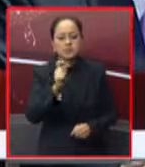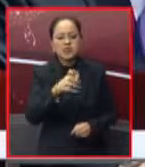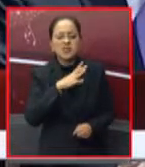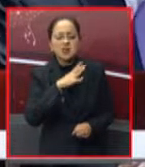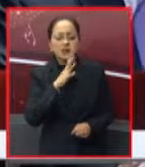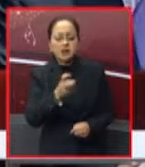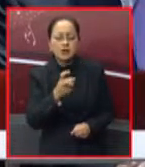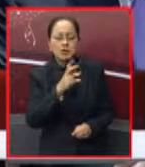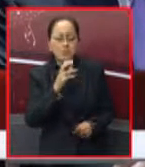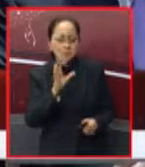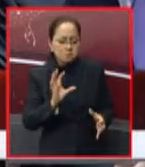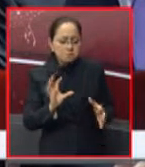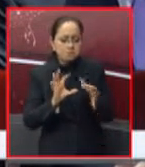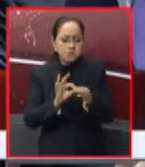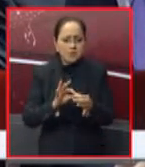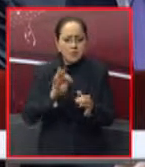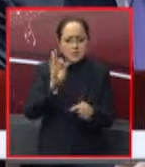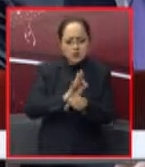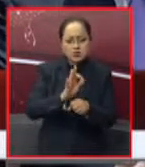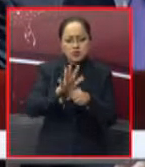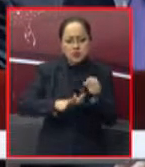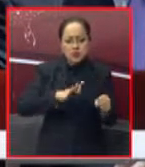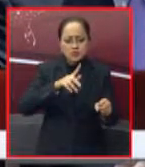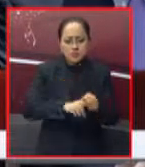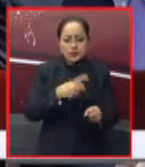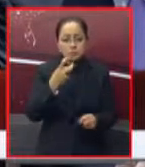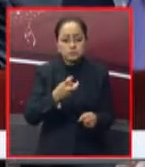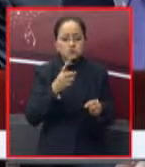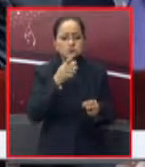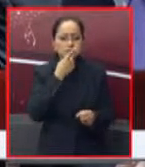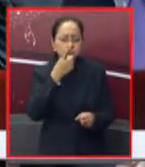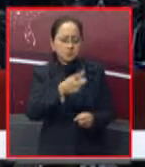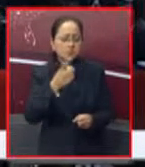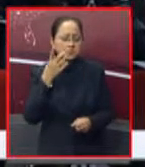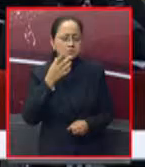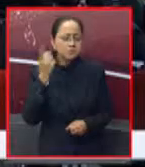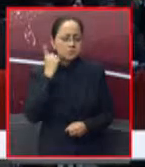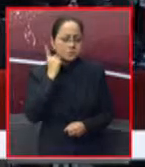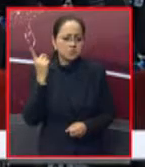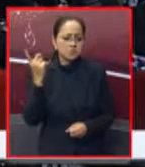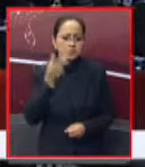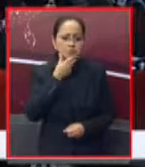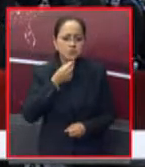Congreso para legislar en materia de protección animal, destacaron los y las legisladoras.